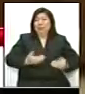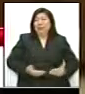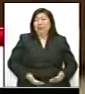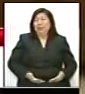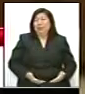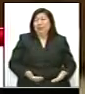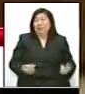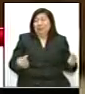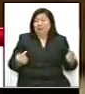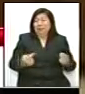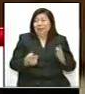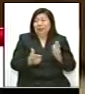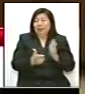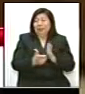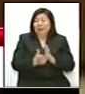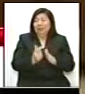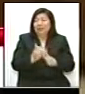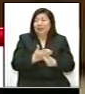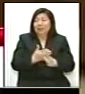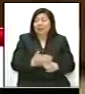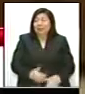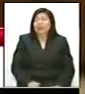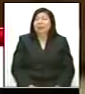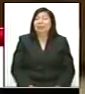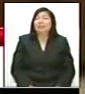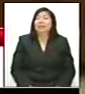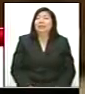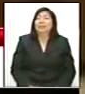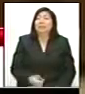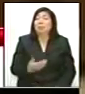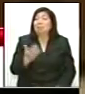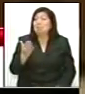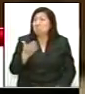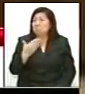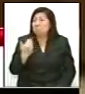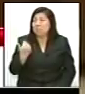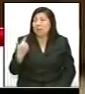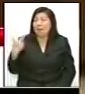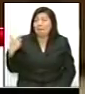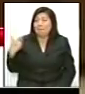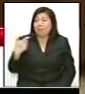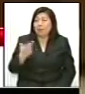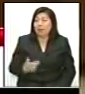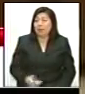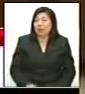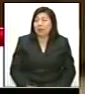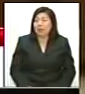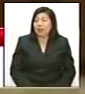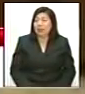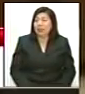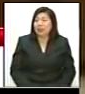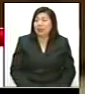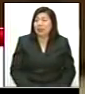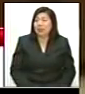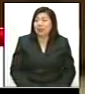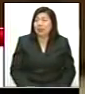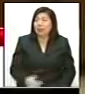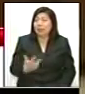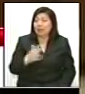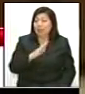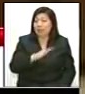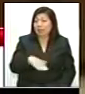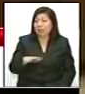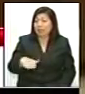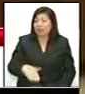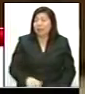Completamente al revés. Acá dice, la ley de la proporcionalidad es una porquería. Debieron meterle un balazo a ese maldito en el primer momento. Deja 3 niños